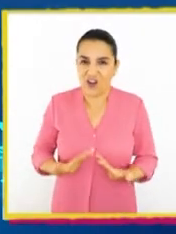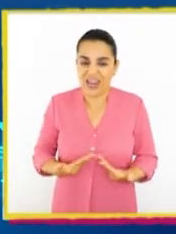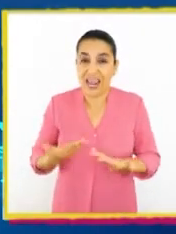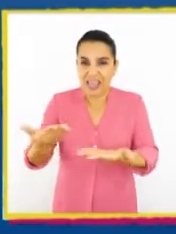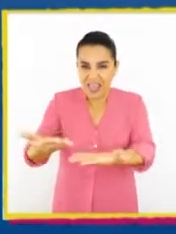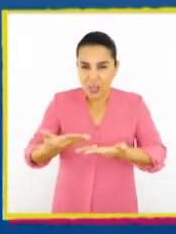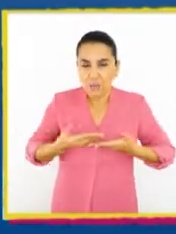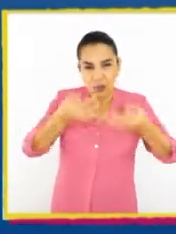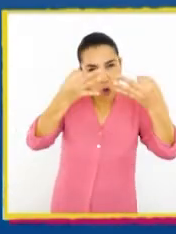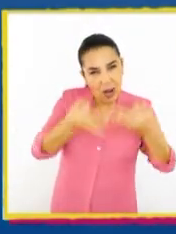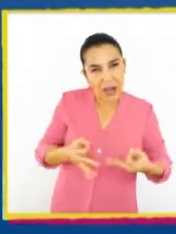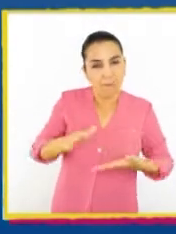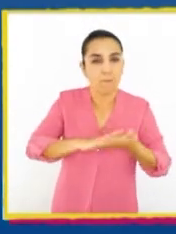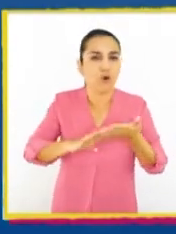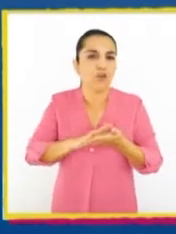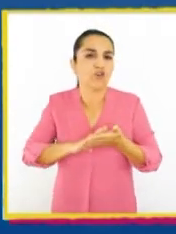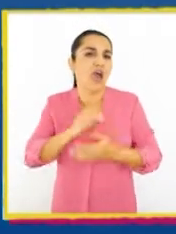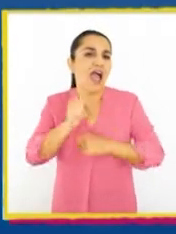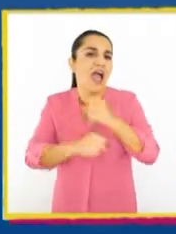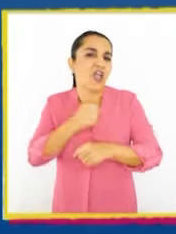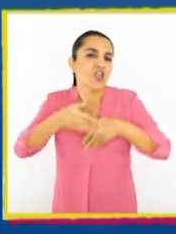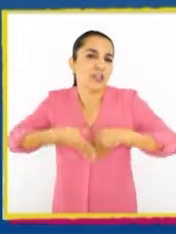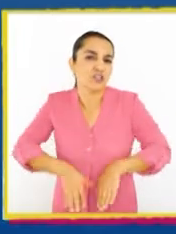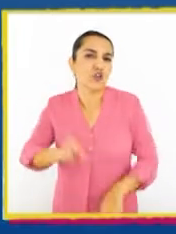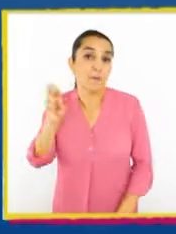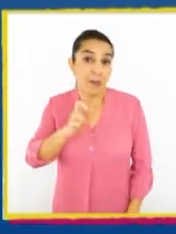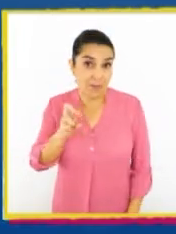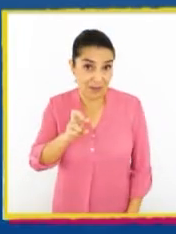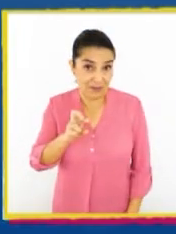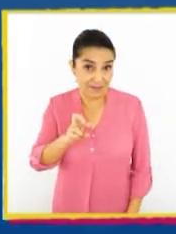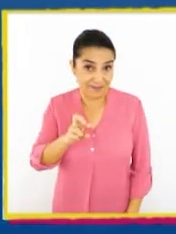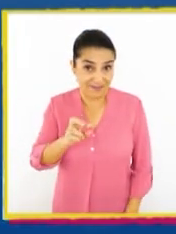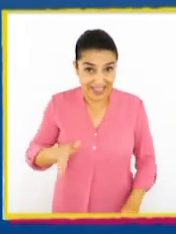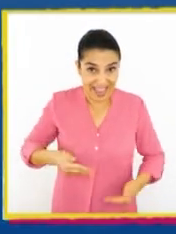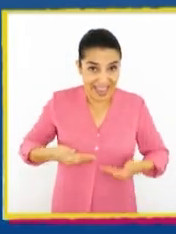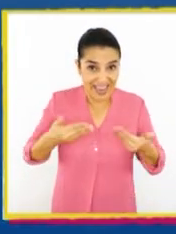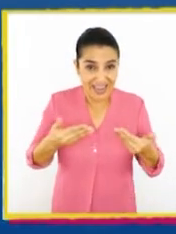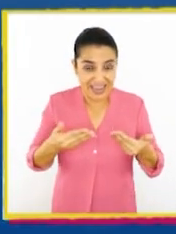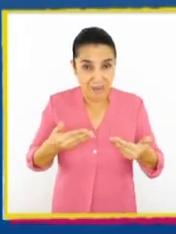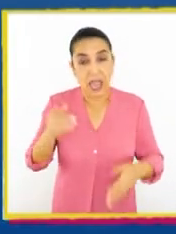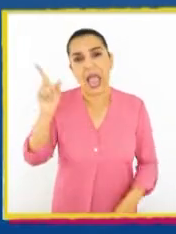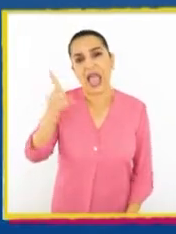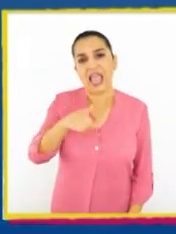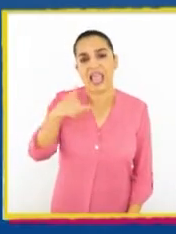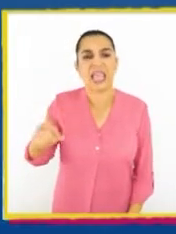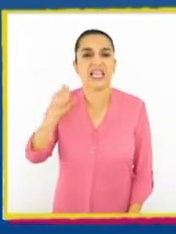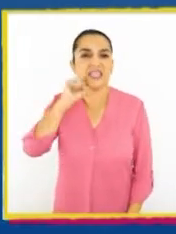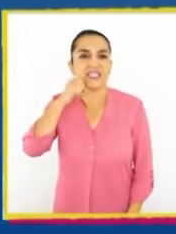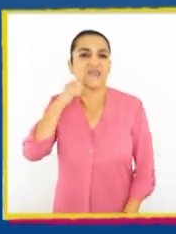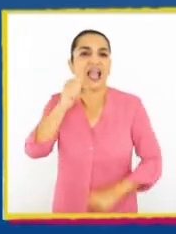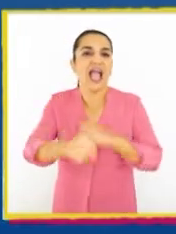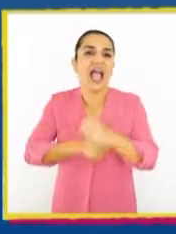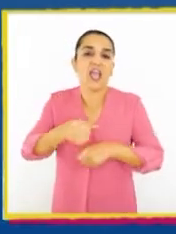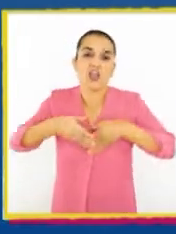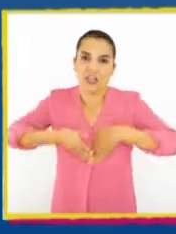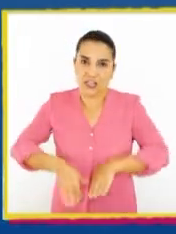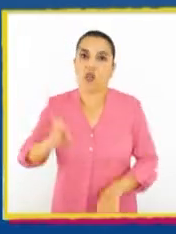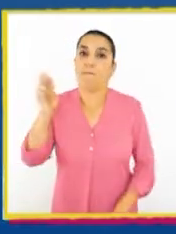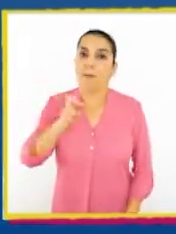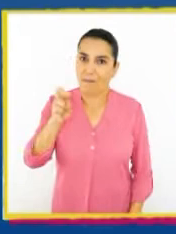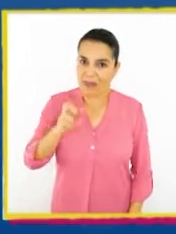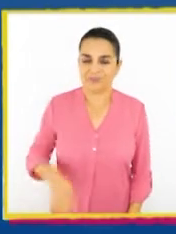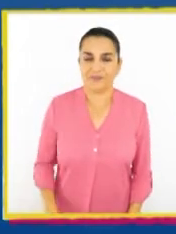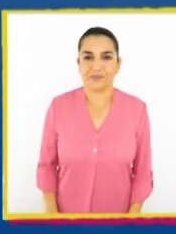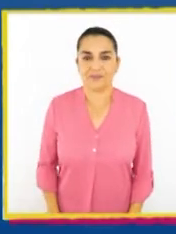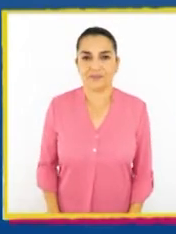con ustedes. Los invito a calcular, por ejemplo, en qué año nacieron sus papás. ¿Se animan? Nuestra incógnita o letra X es el año en que